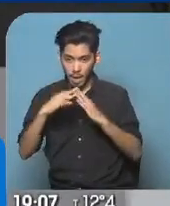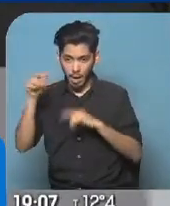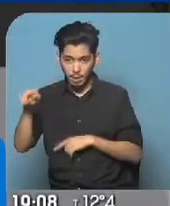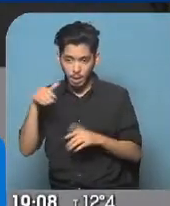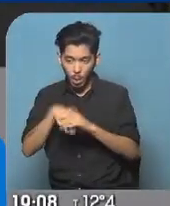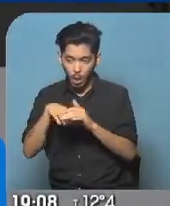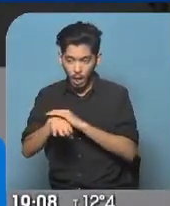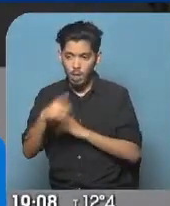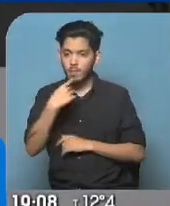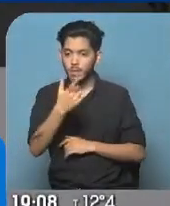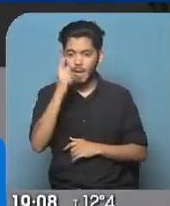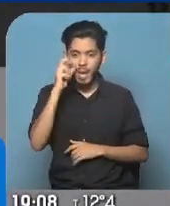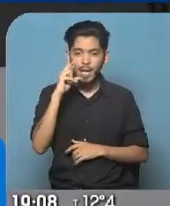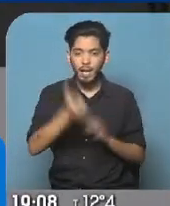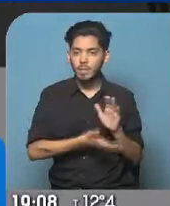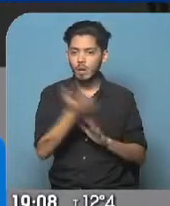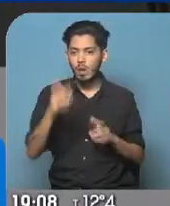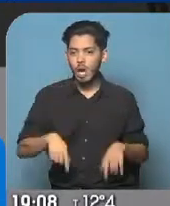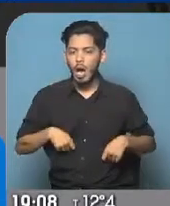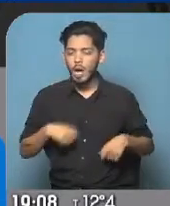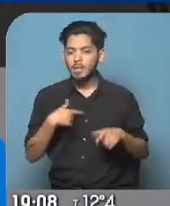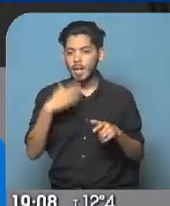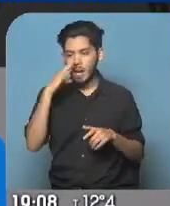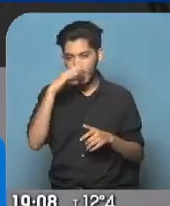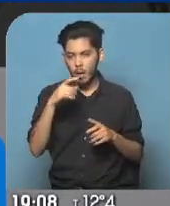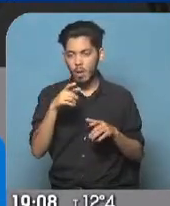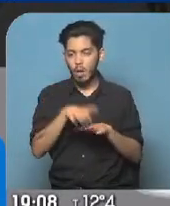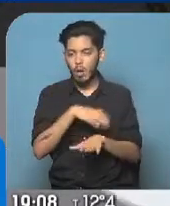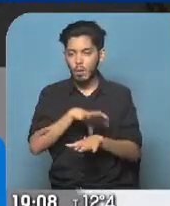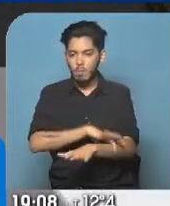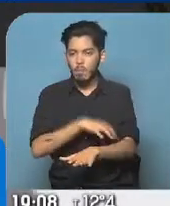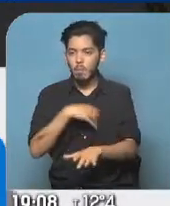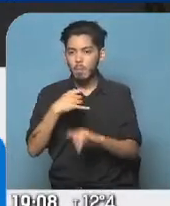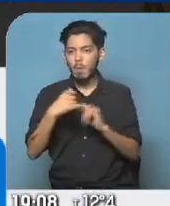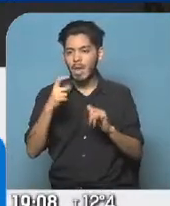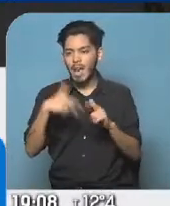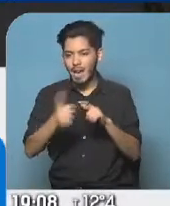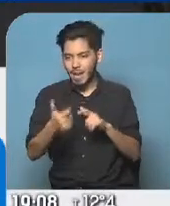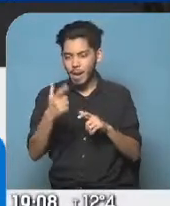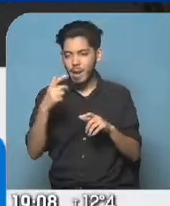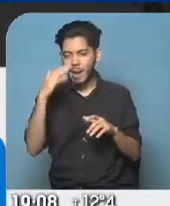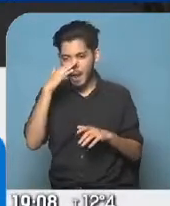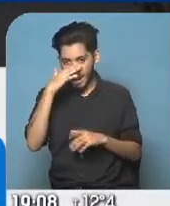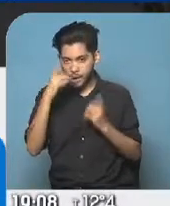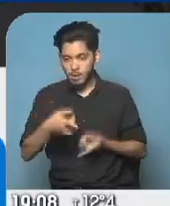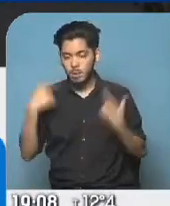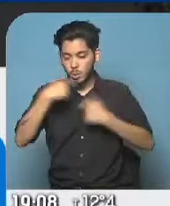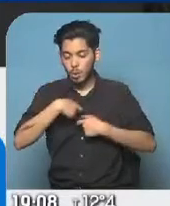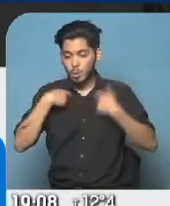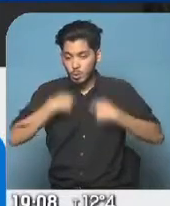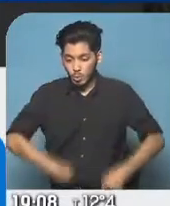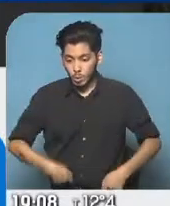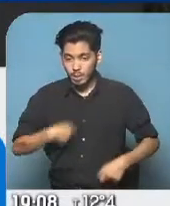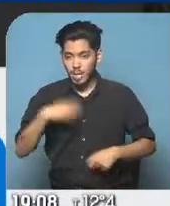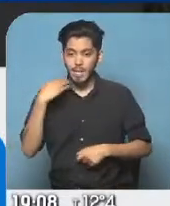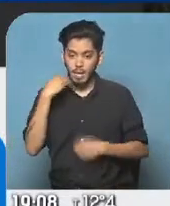él dijo que erika se había ido con unas calzas negras son las botas de media caña negra y un suéter gris que casualmente es un suéter que le